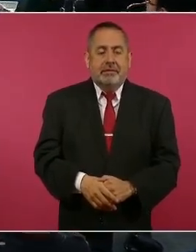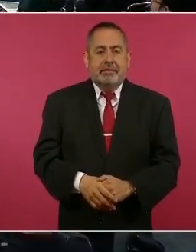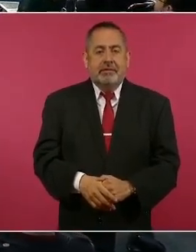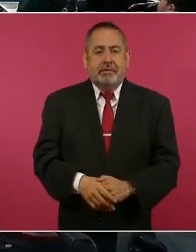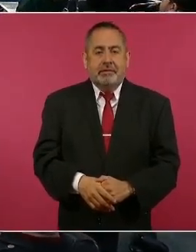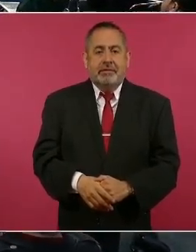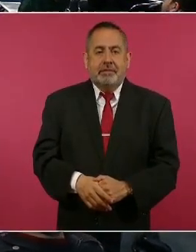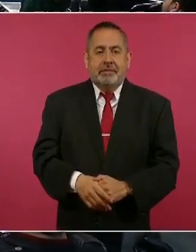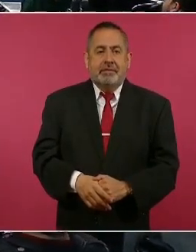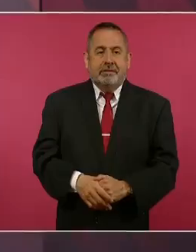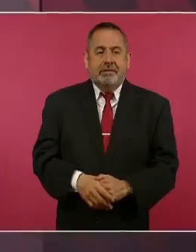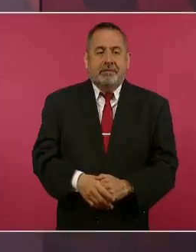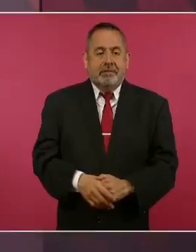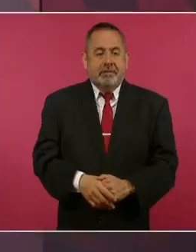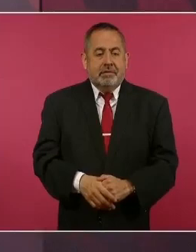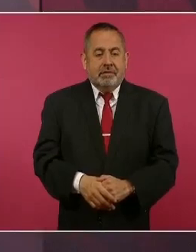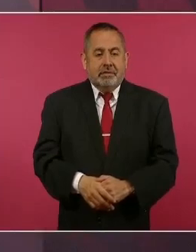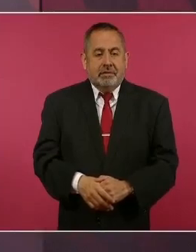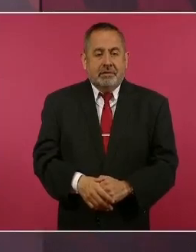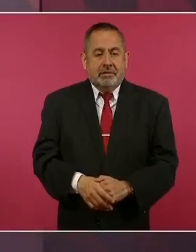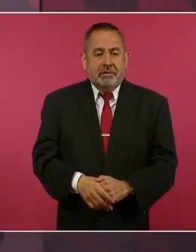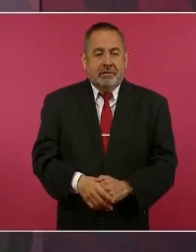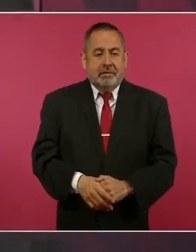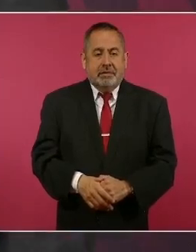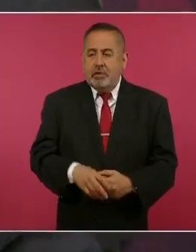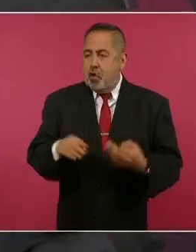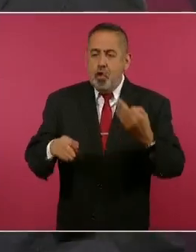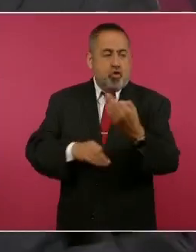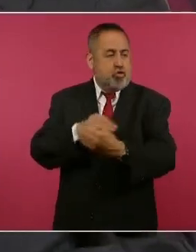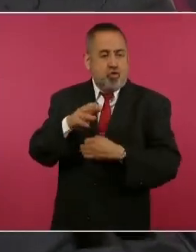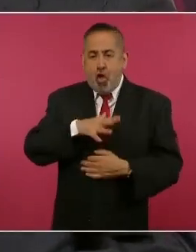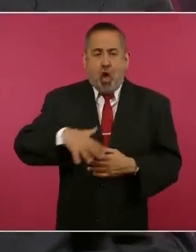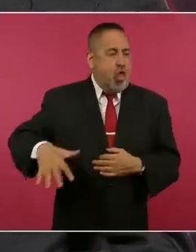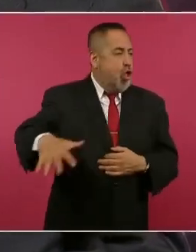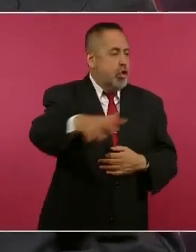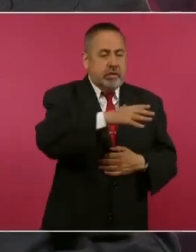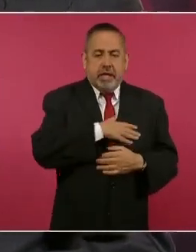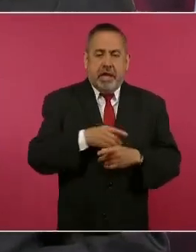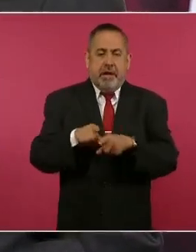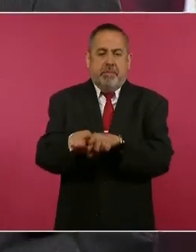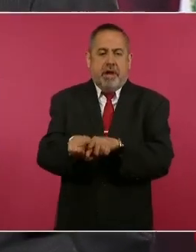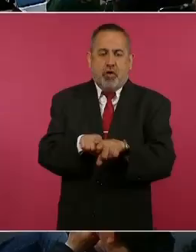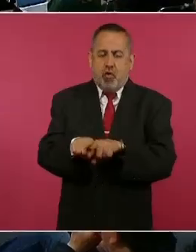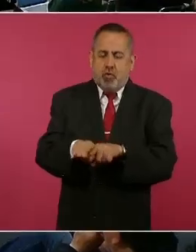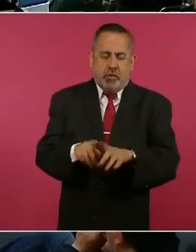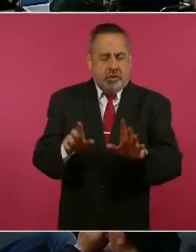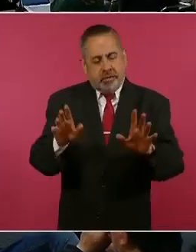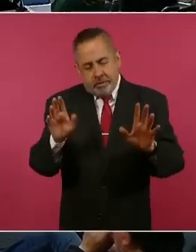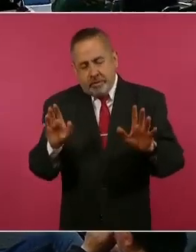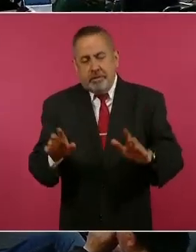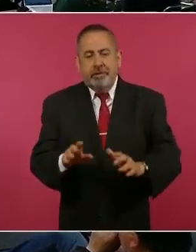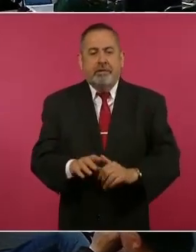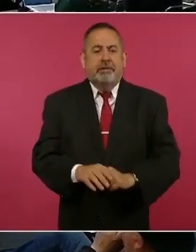Pues todos somos hermanos, si acaso